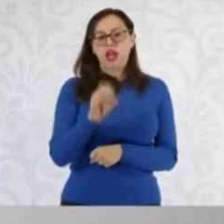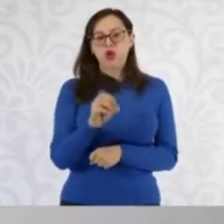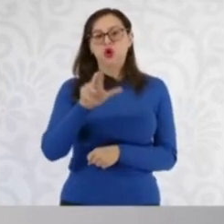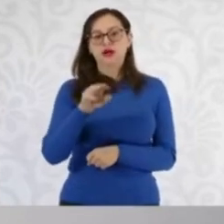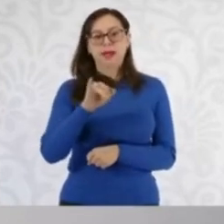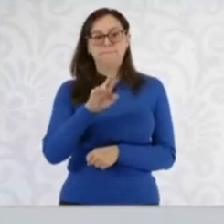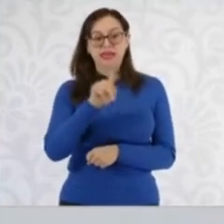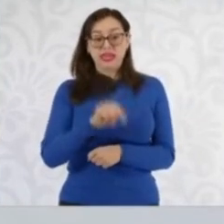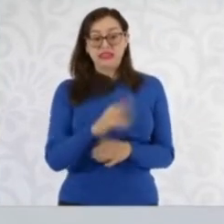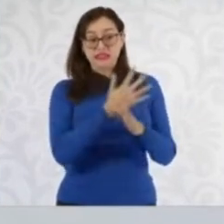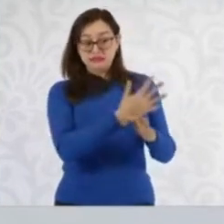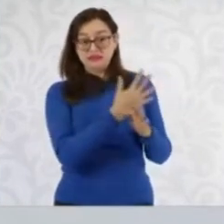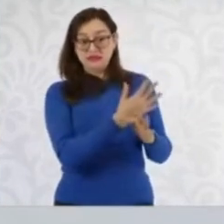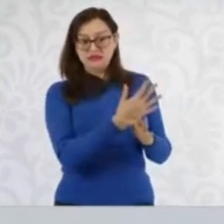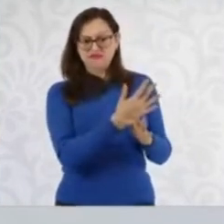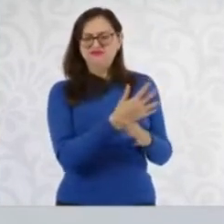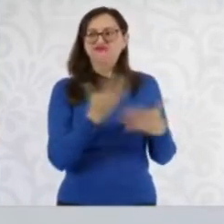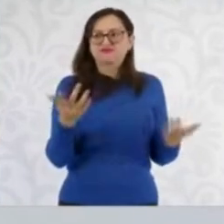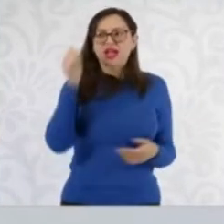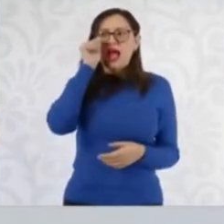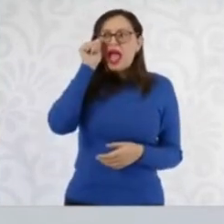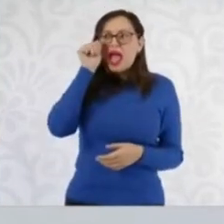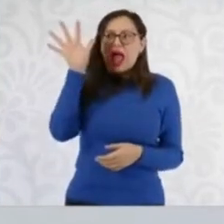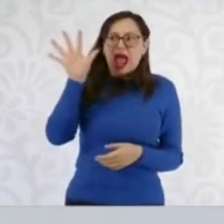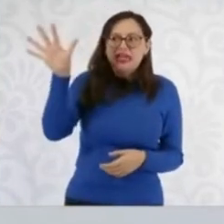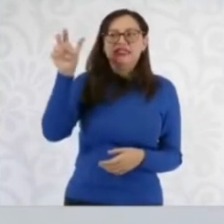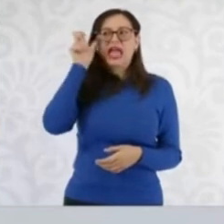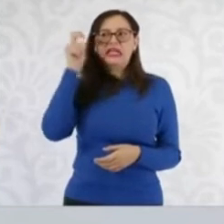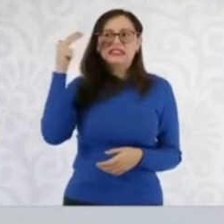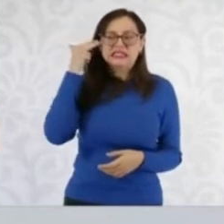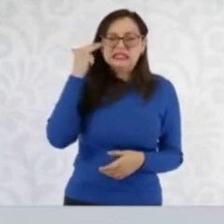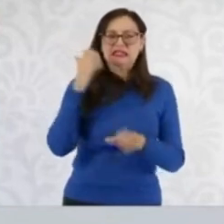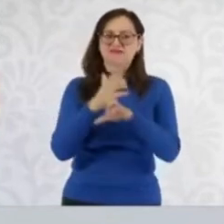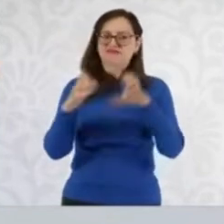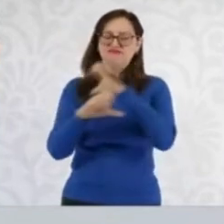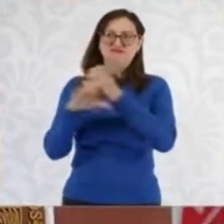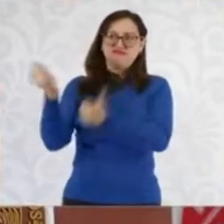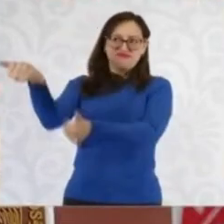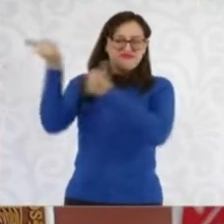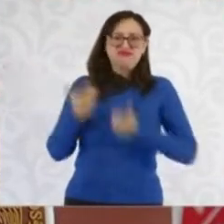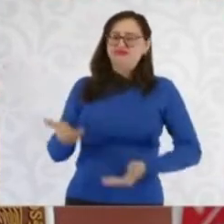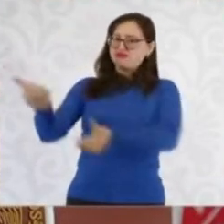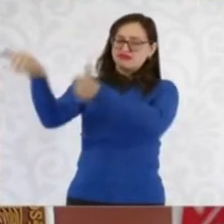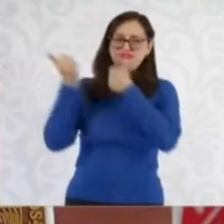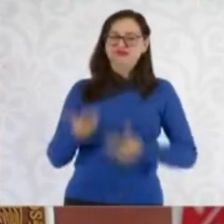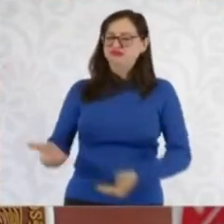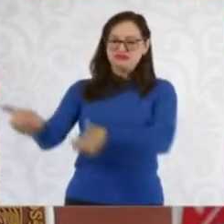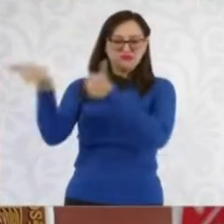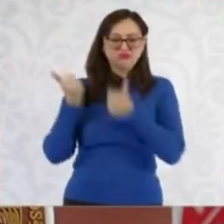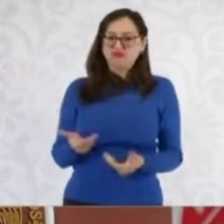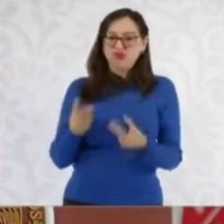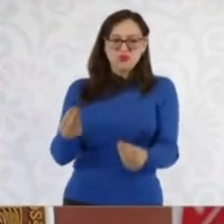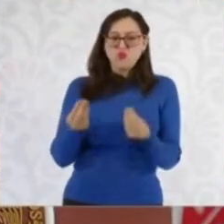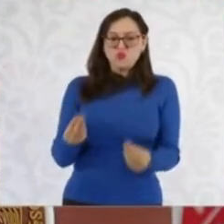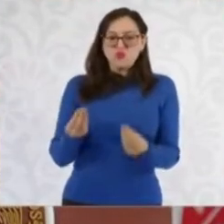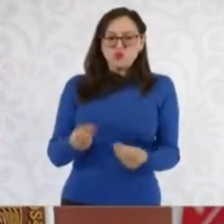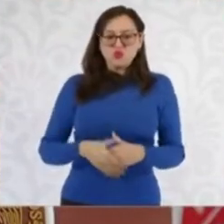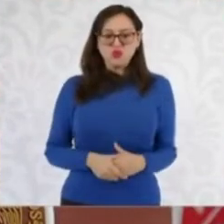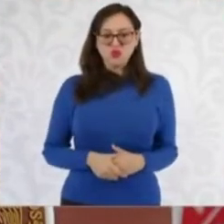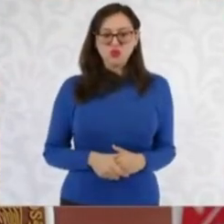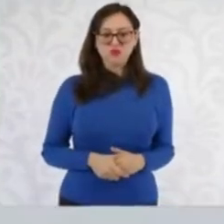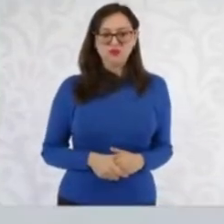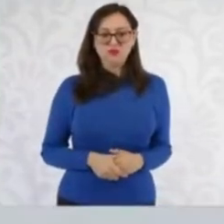se está importando mucho de Asia y en particular de China, que hay un déficit comercial. Hay que decir que mucho de lo que se importa son de